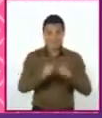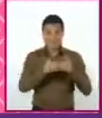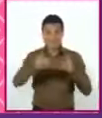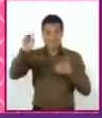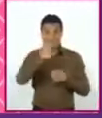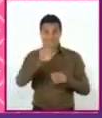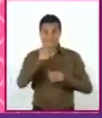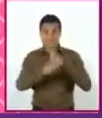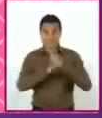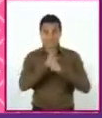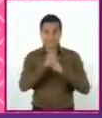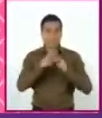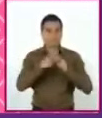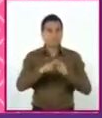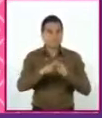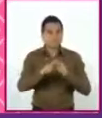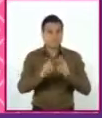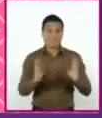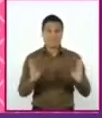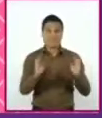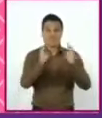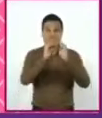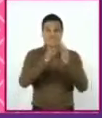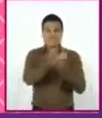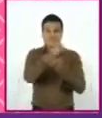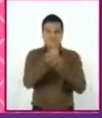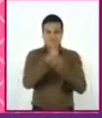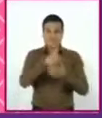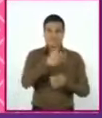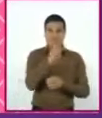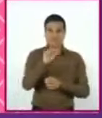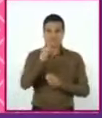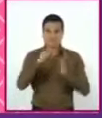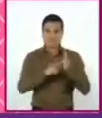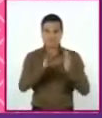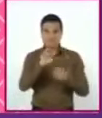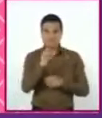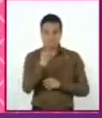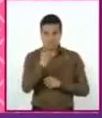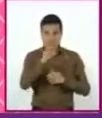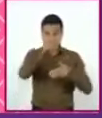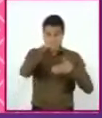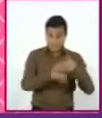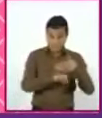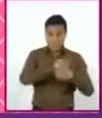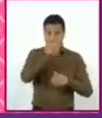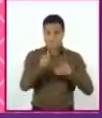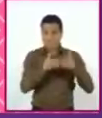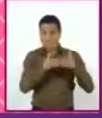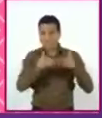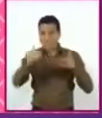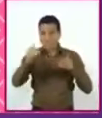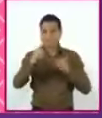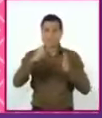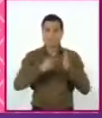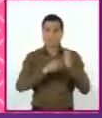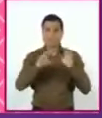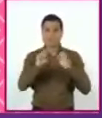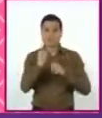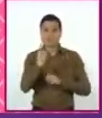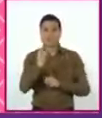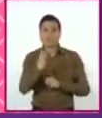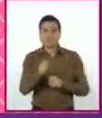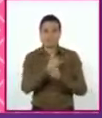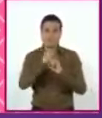caída de Tenochtitlan el 13 de agosto de 1521 y concluyó en 1821 con el movimiento